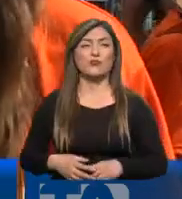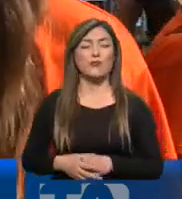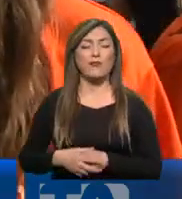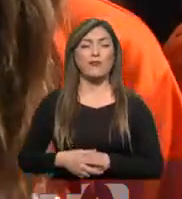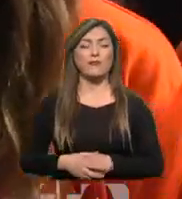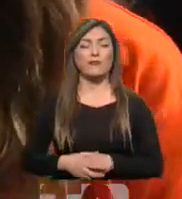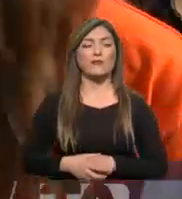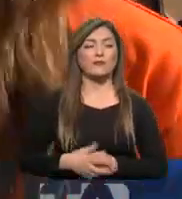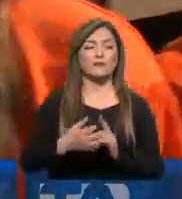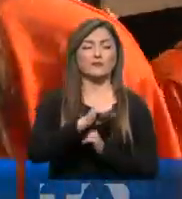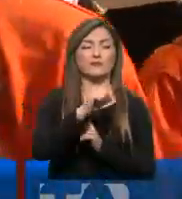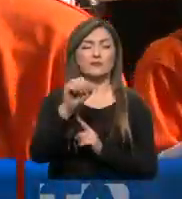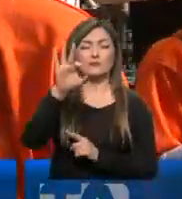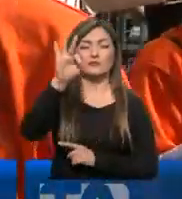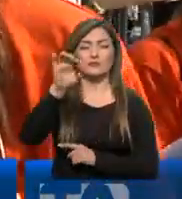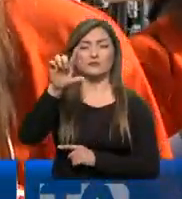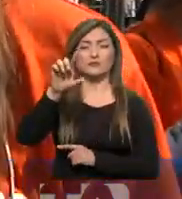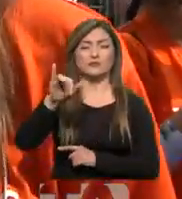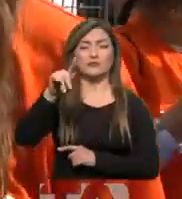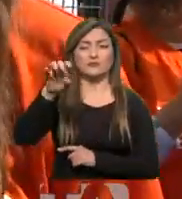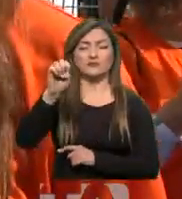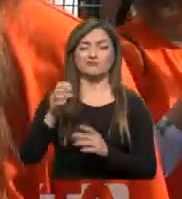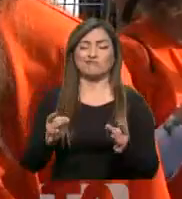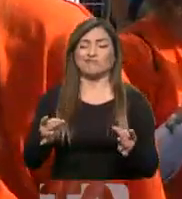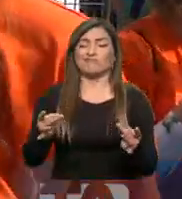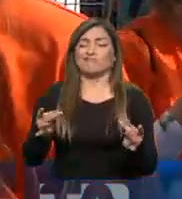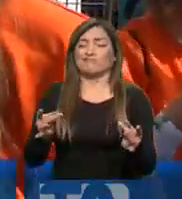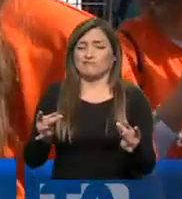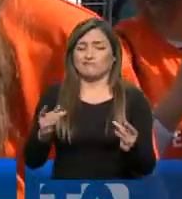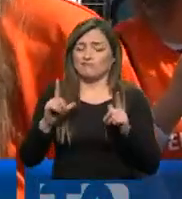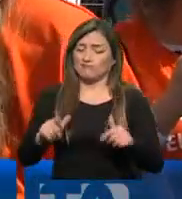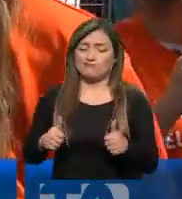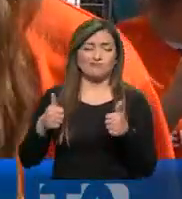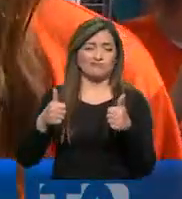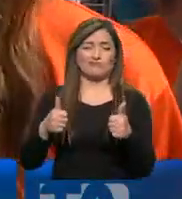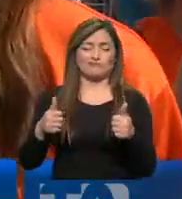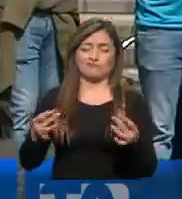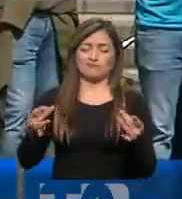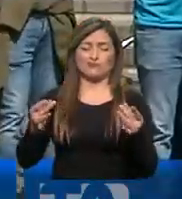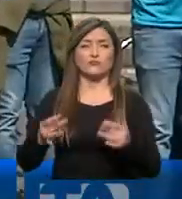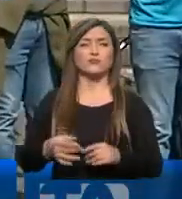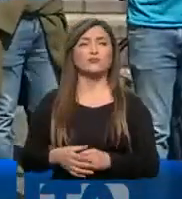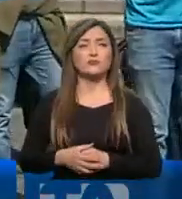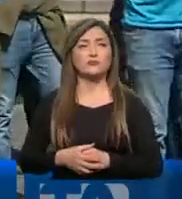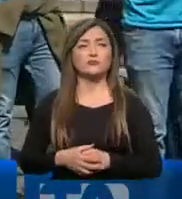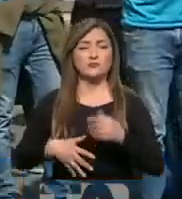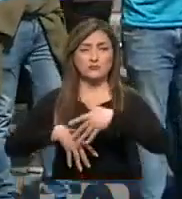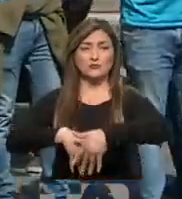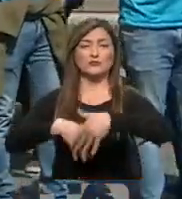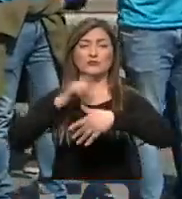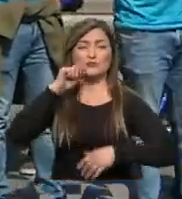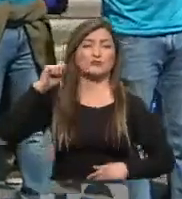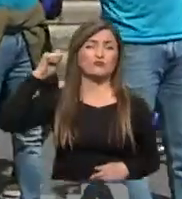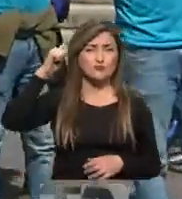La situación de Felipe es súper delicada, o sea, a pesar de estar estable, es delicada. Los manifestantes